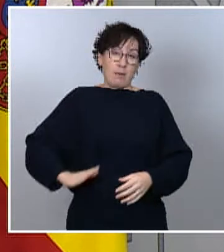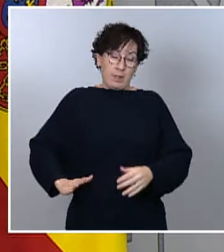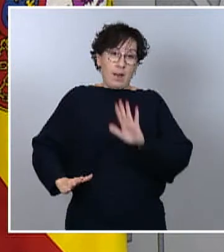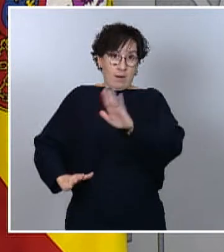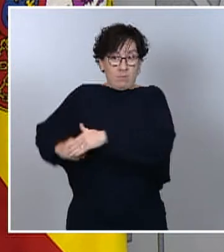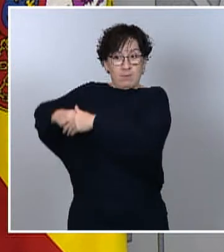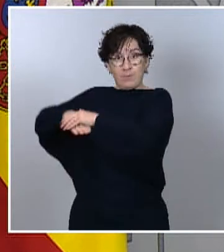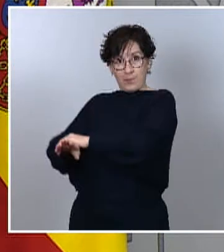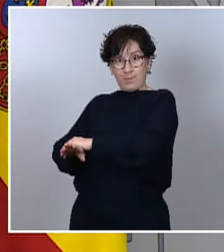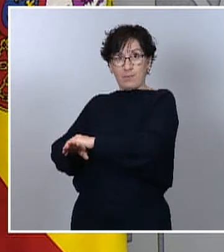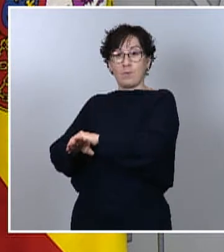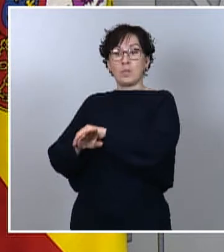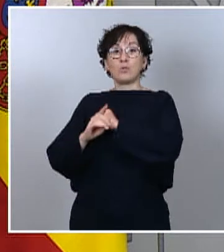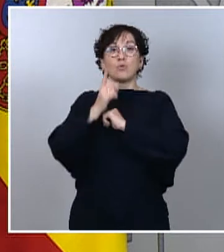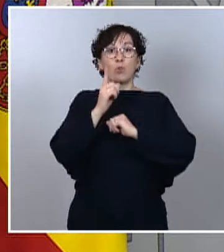que tenemos disponible